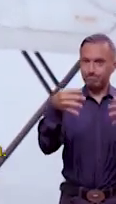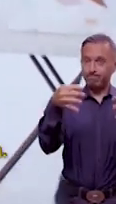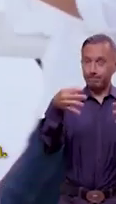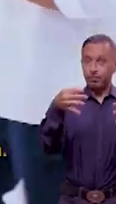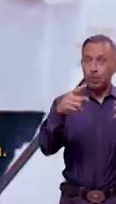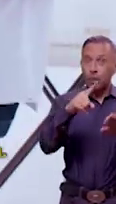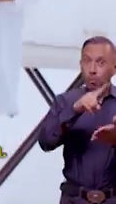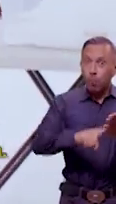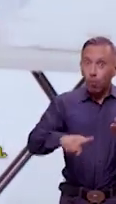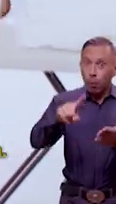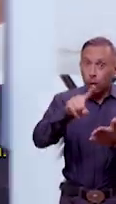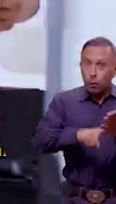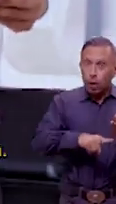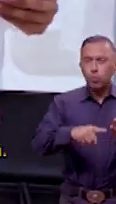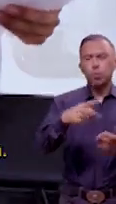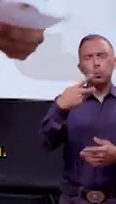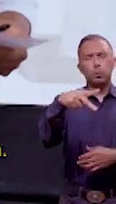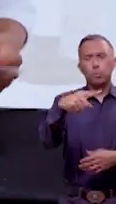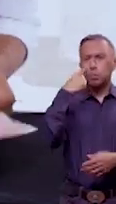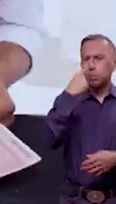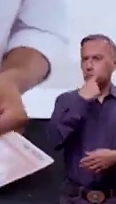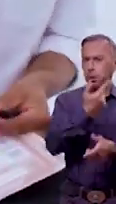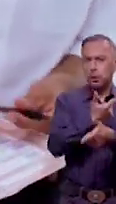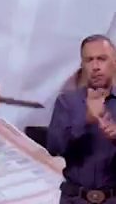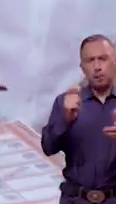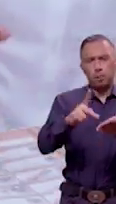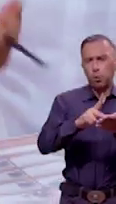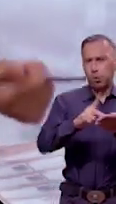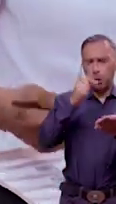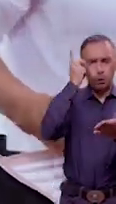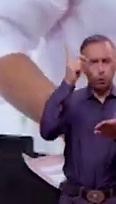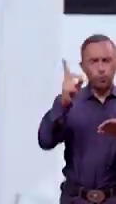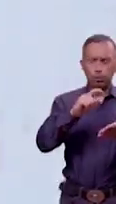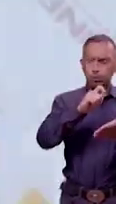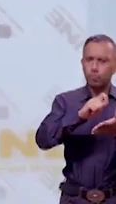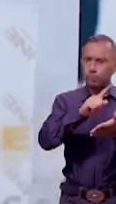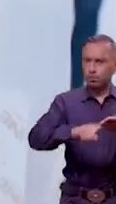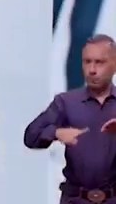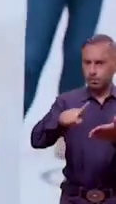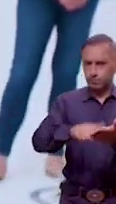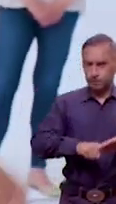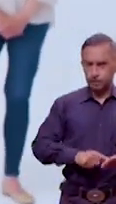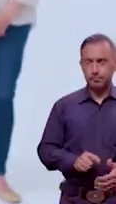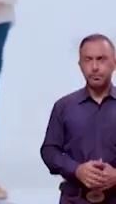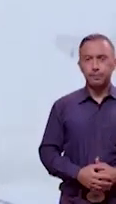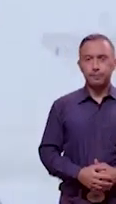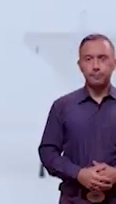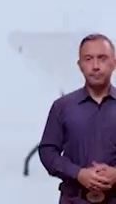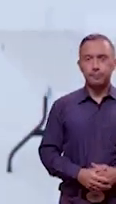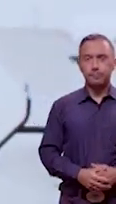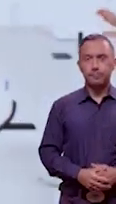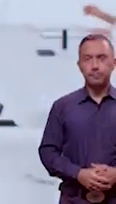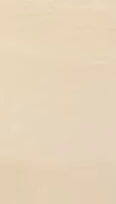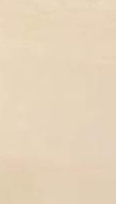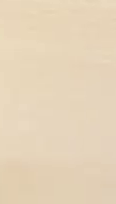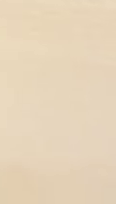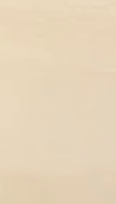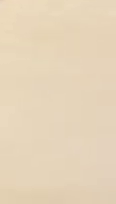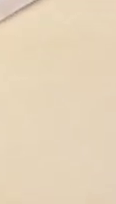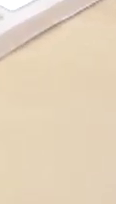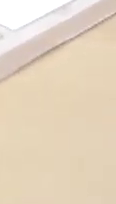casillas abren a partir de las 8 de la mañana y cierran hasta las 6 de la tarde. Quienes estén en la fila a la hora del cierre de casilla podrán